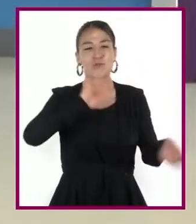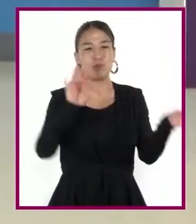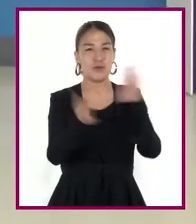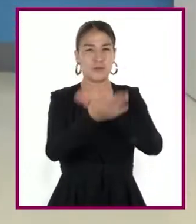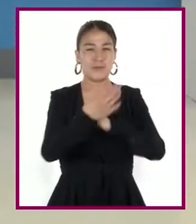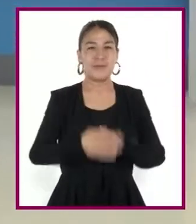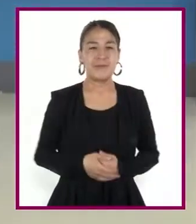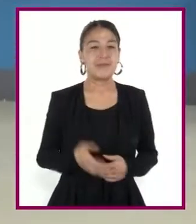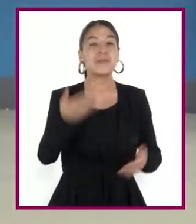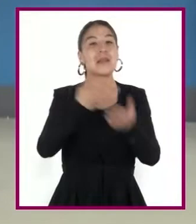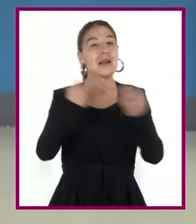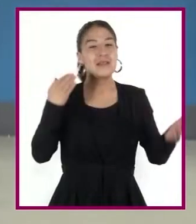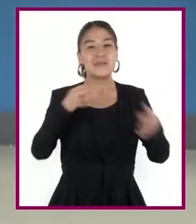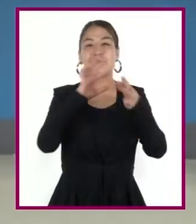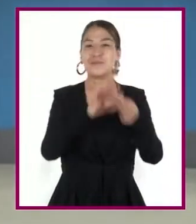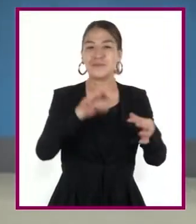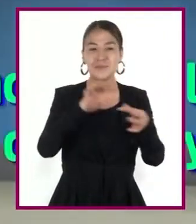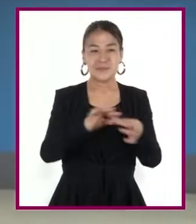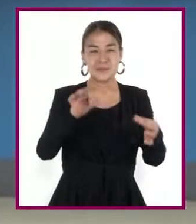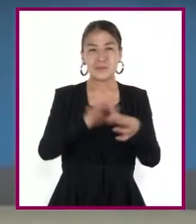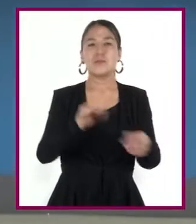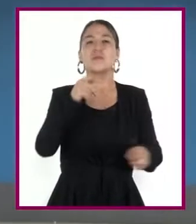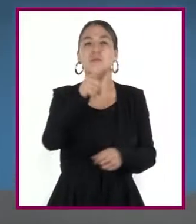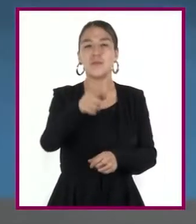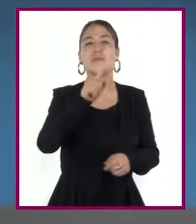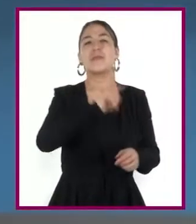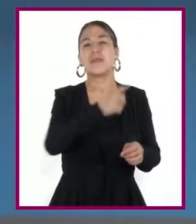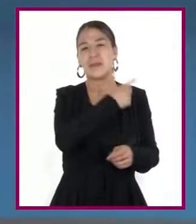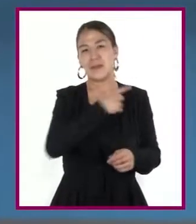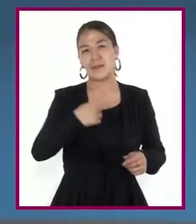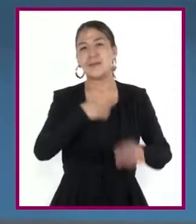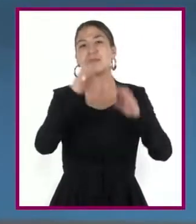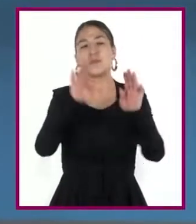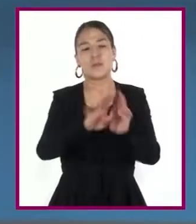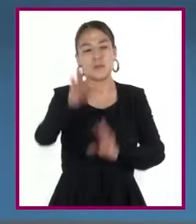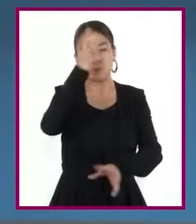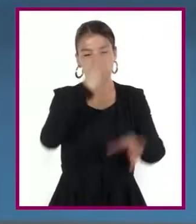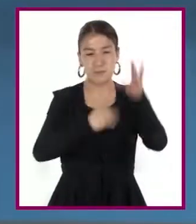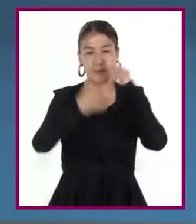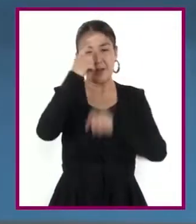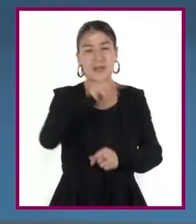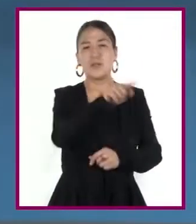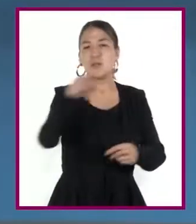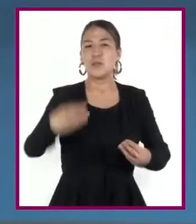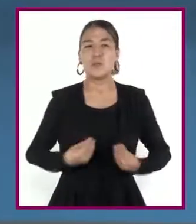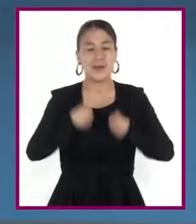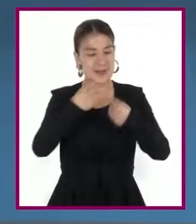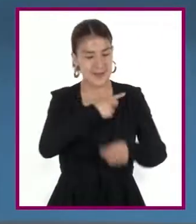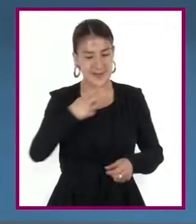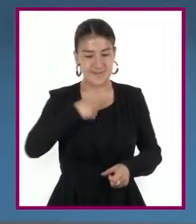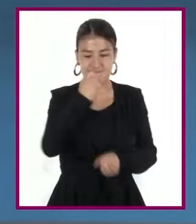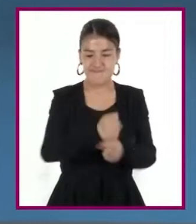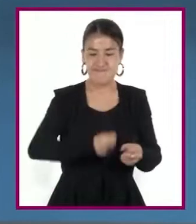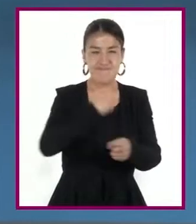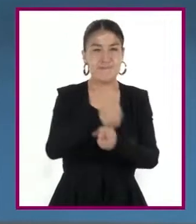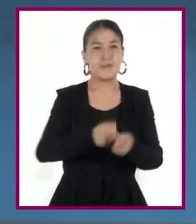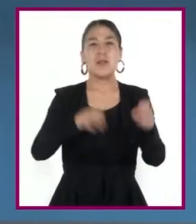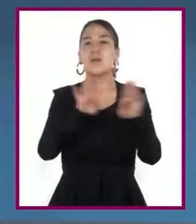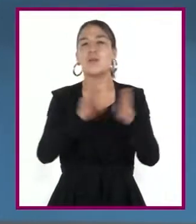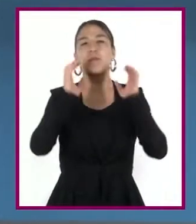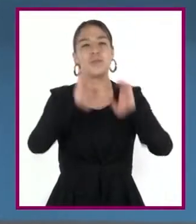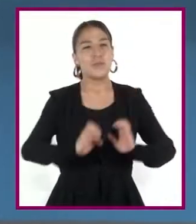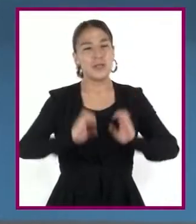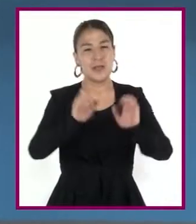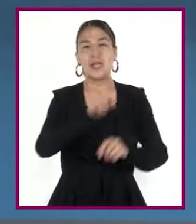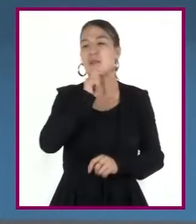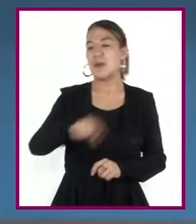les invito a seguir reflexionando sobre la incorporación de los saberes para su vida, ponerlos en práctica y seguirse cuidando,